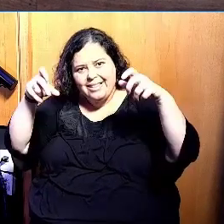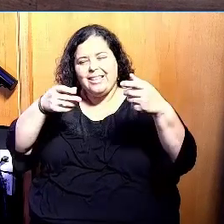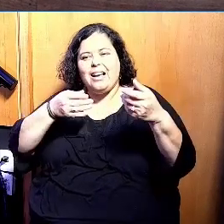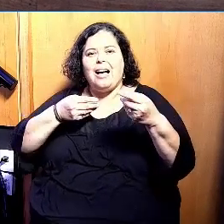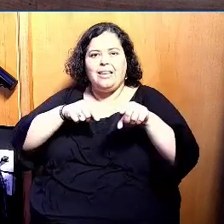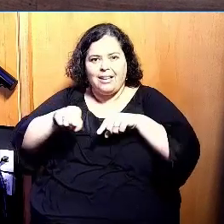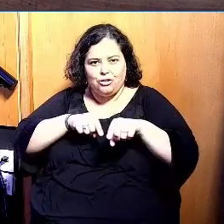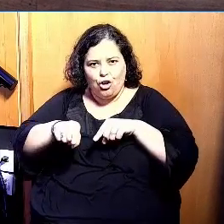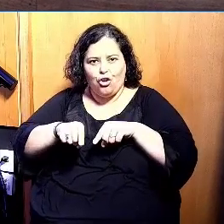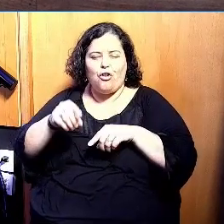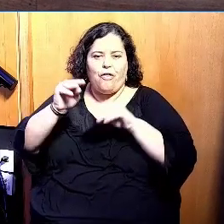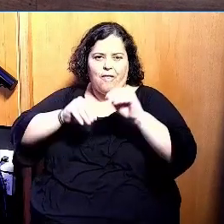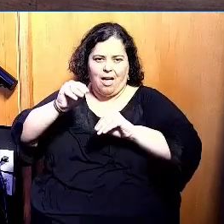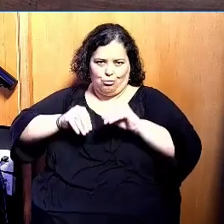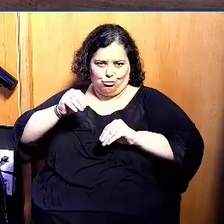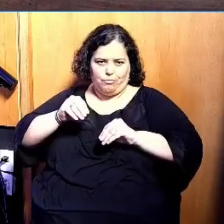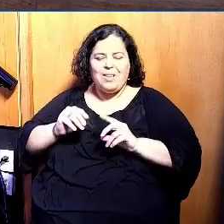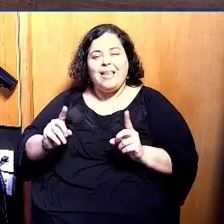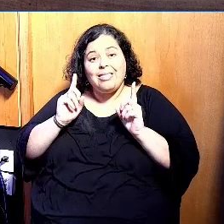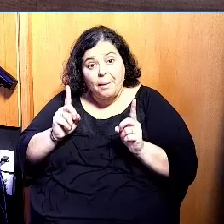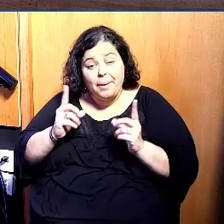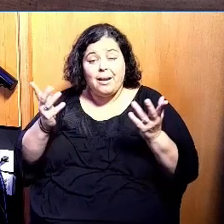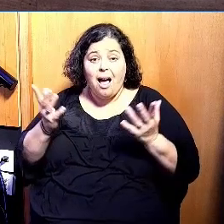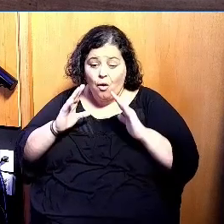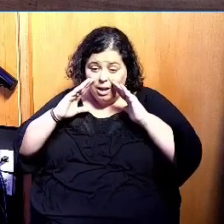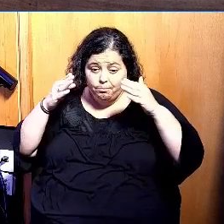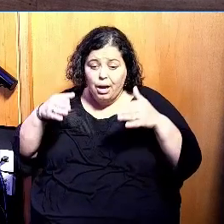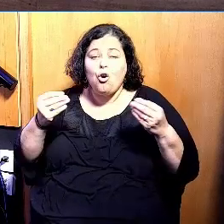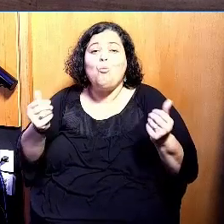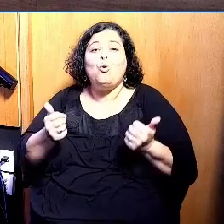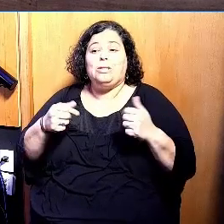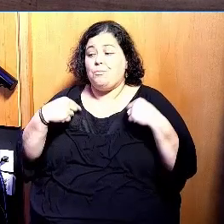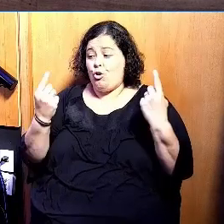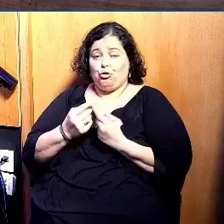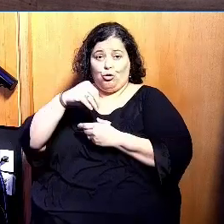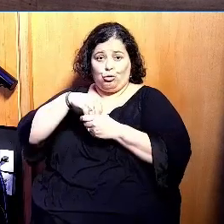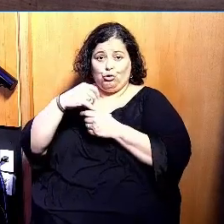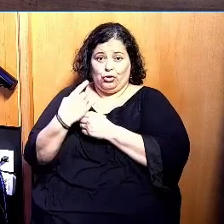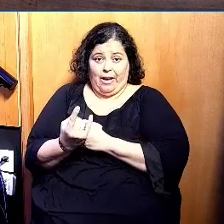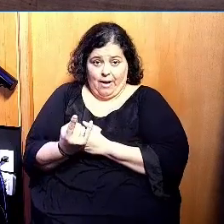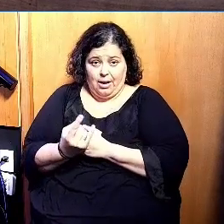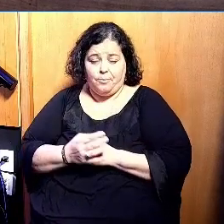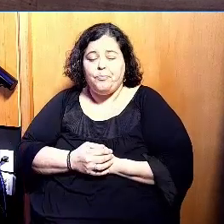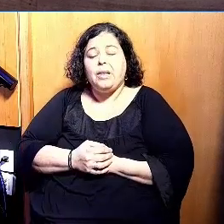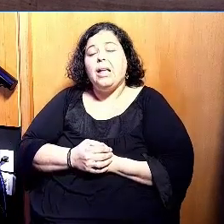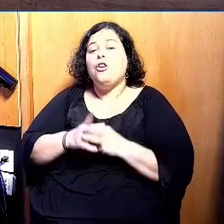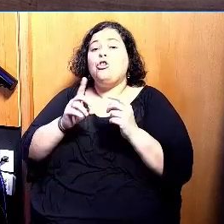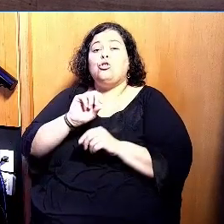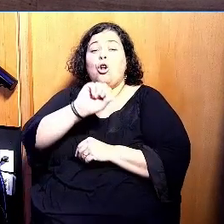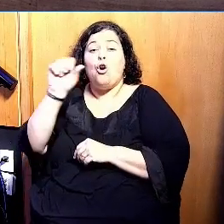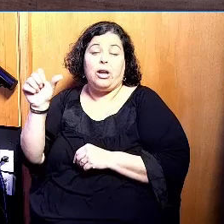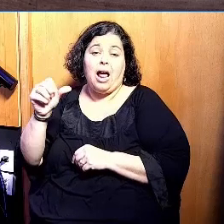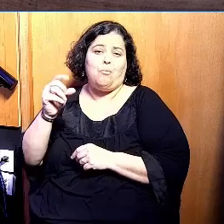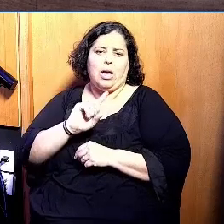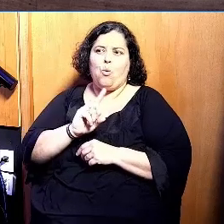datos. Bueno, y un poco acá, ahí entrando un poco bien cómo lo hemos hecho nosotros, cómo lo logramos, y esto no quiere